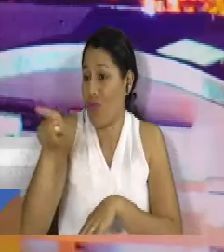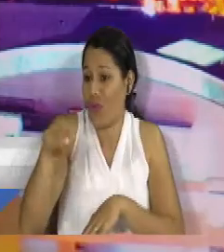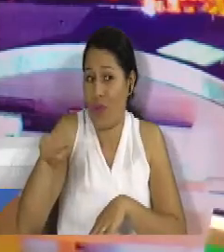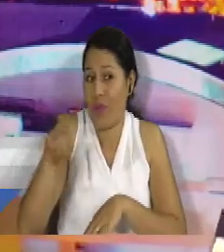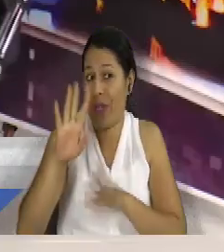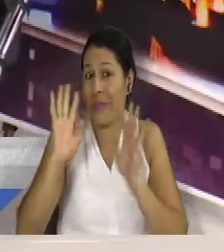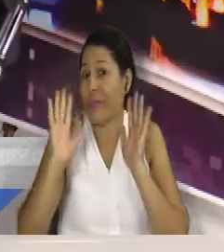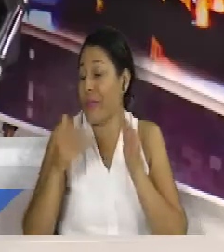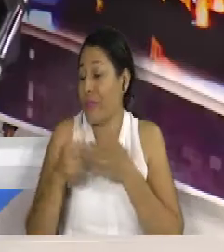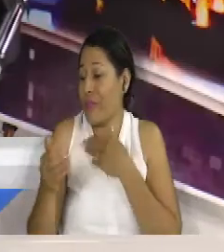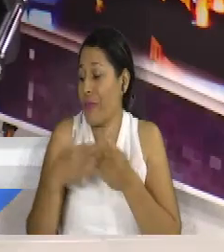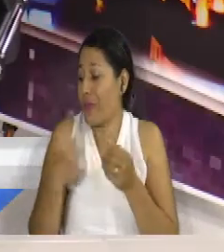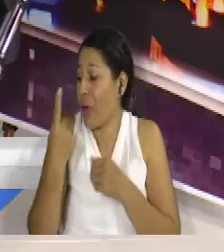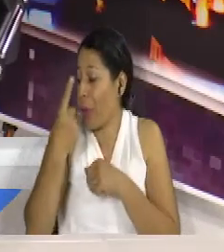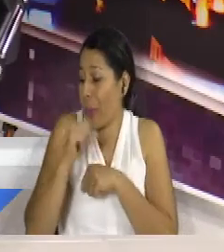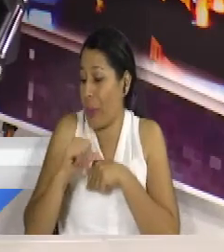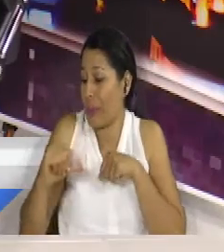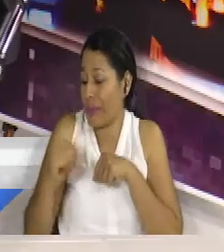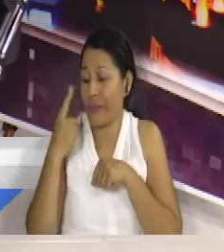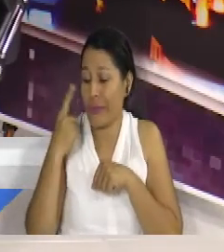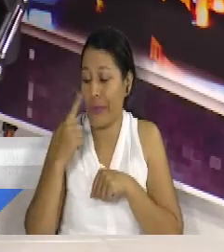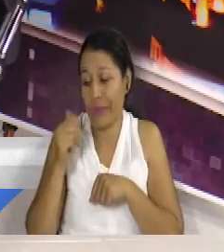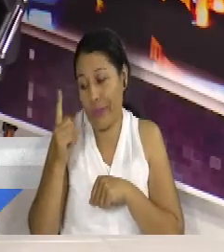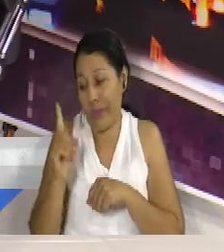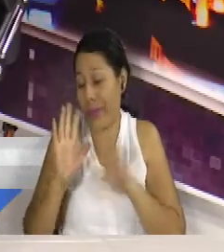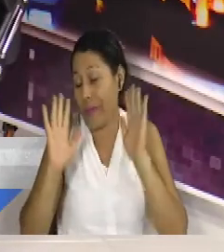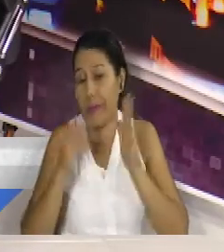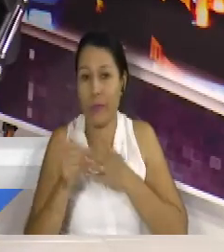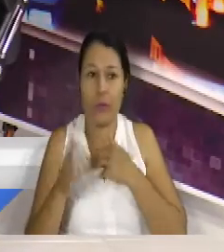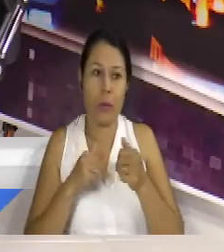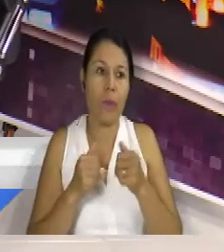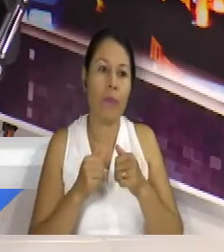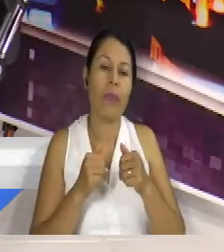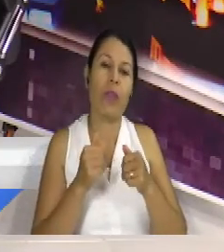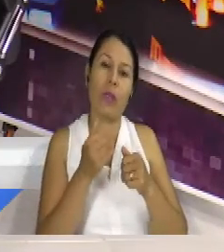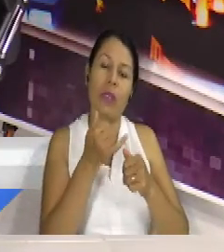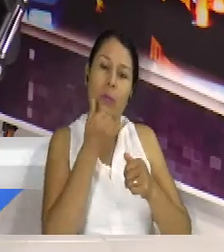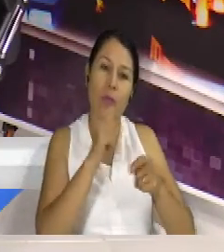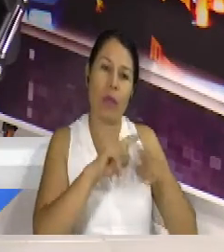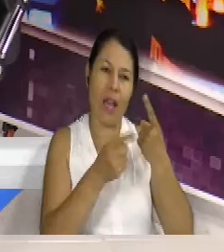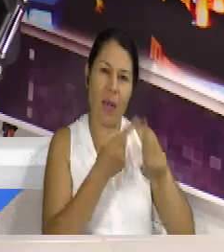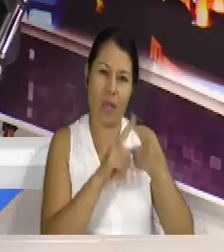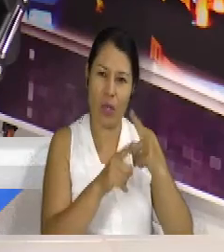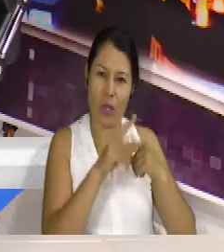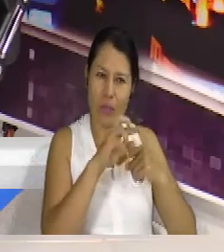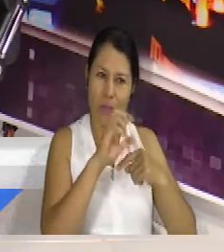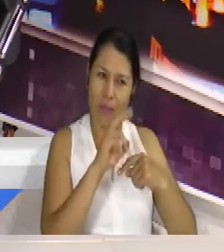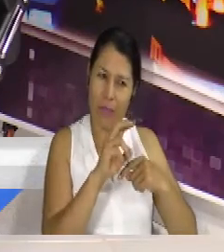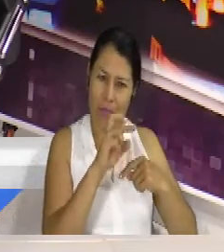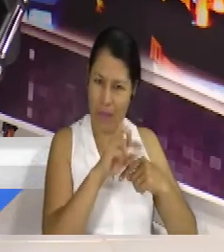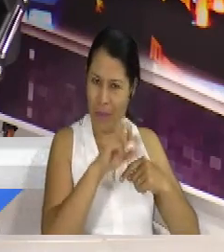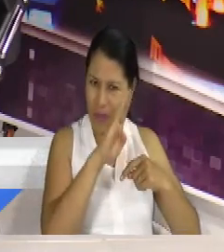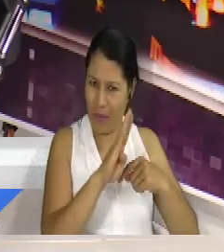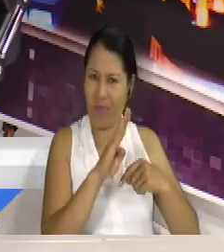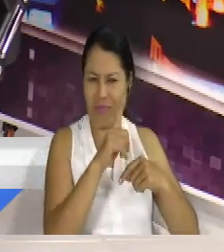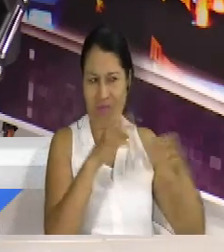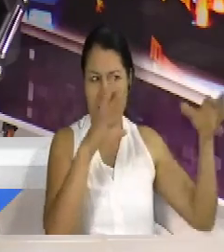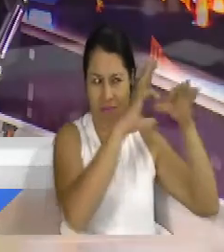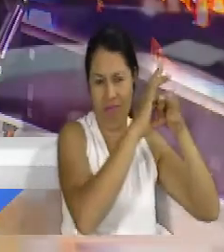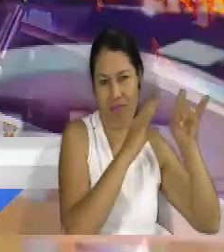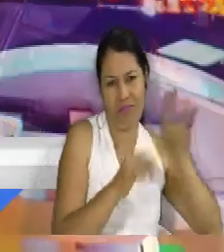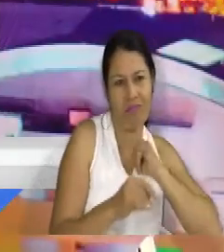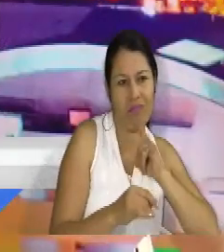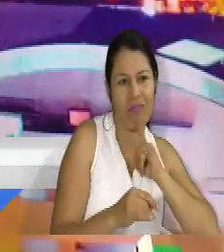algo puedo hacer. Entonces, los amigos de PBI, Brigada Internacional de Paz, tienen su delegación también en Estados Unidos.